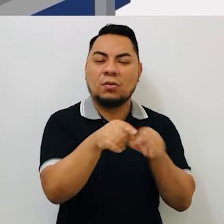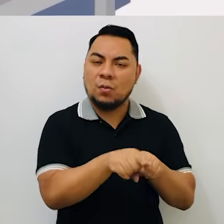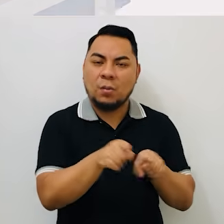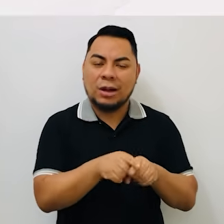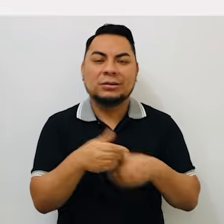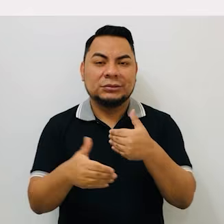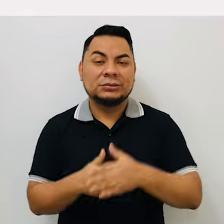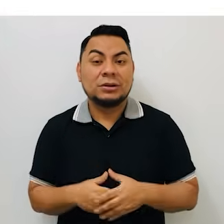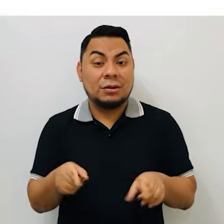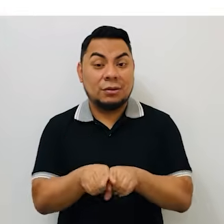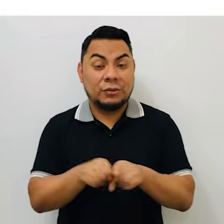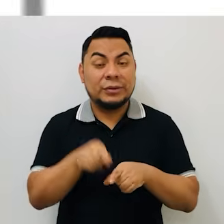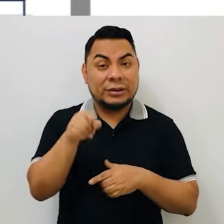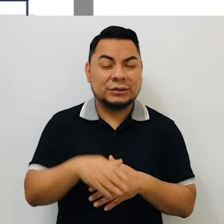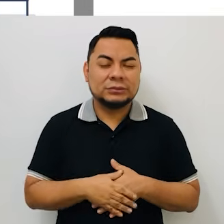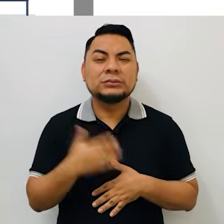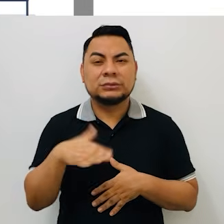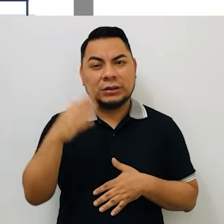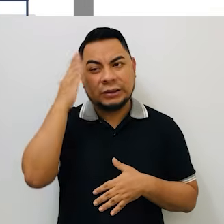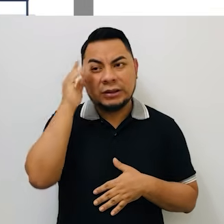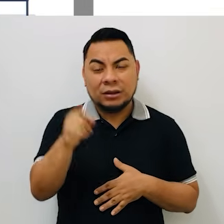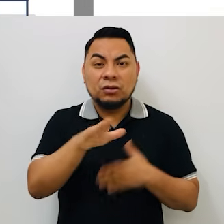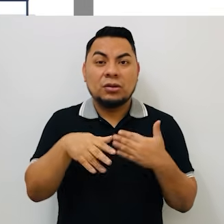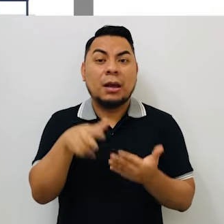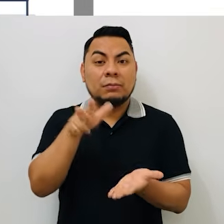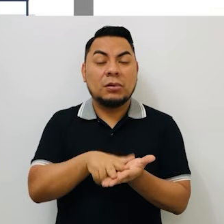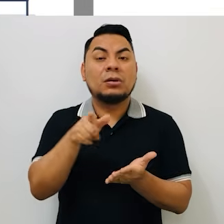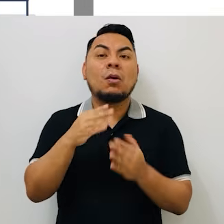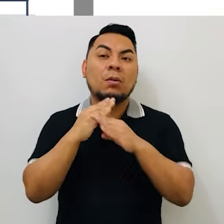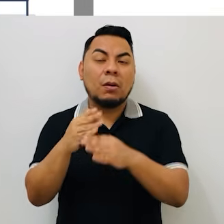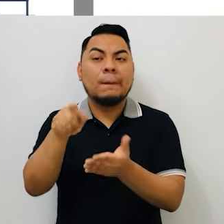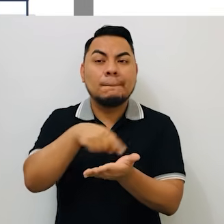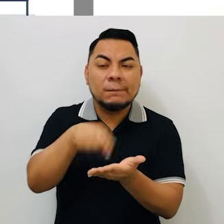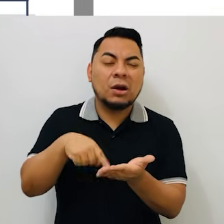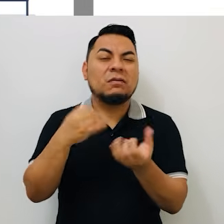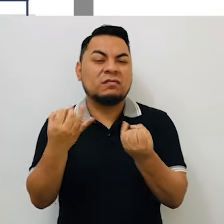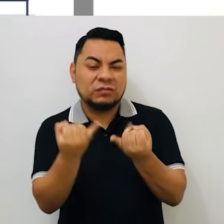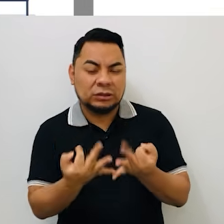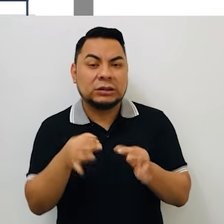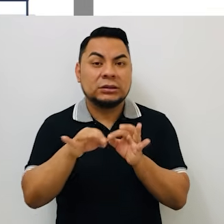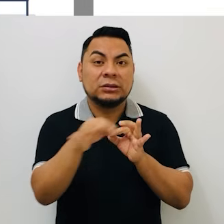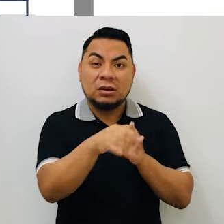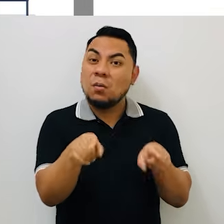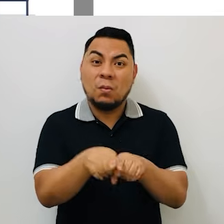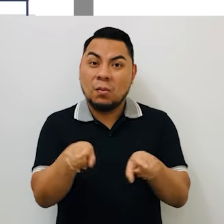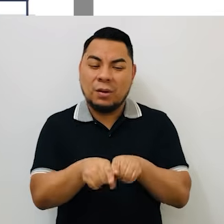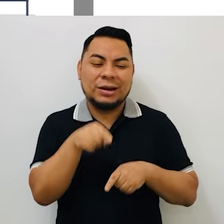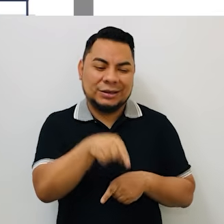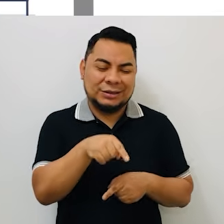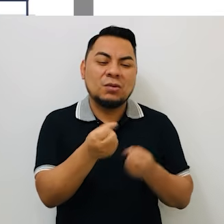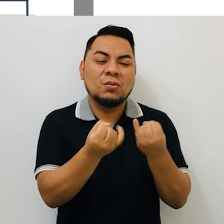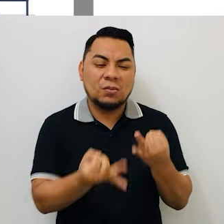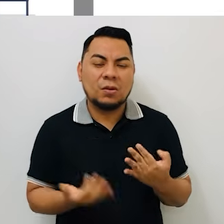escrutinio regional. De la misma manera, como se determinó la validez o la nulidad del voto en la cédula regional, se lo